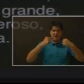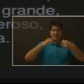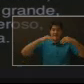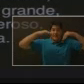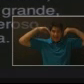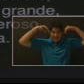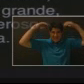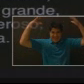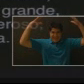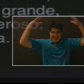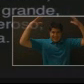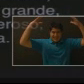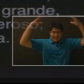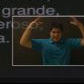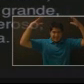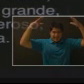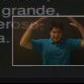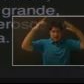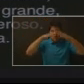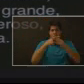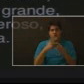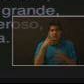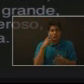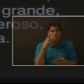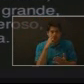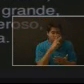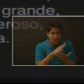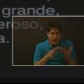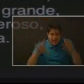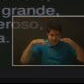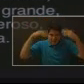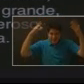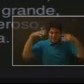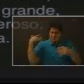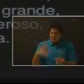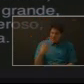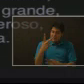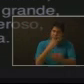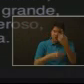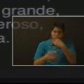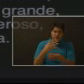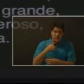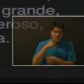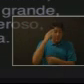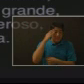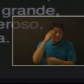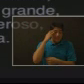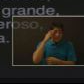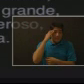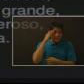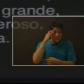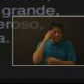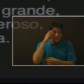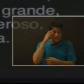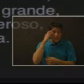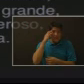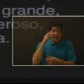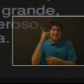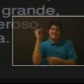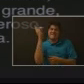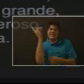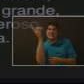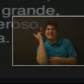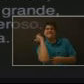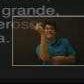yo leí gigante, rápido vino a mi mente la escena de David y Goliat. En